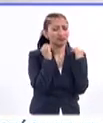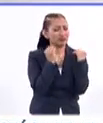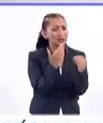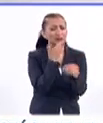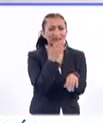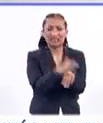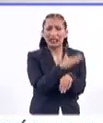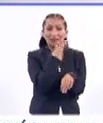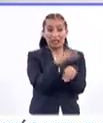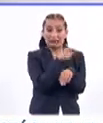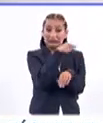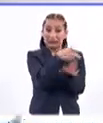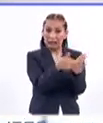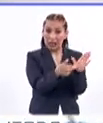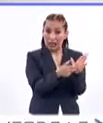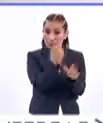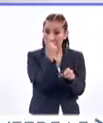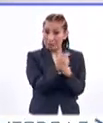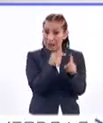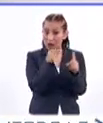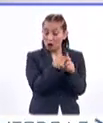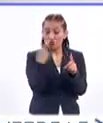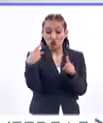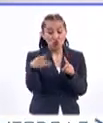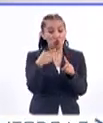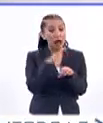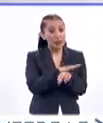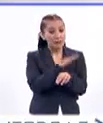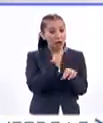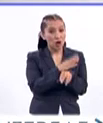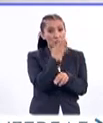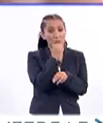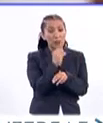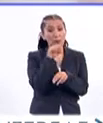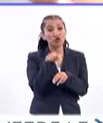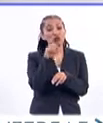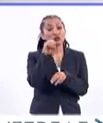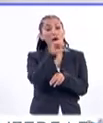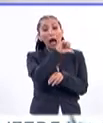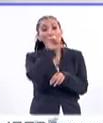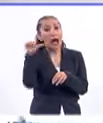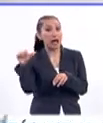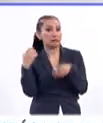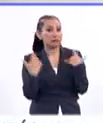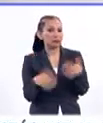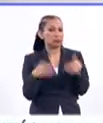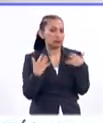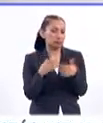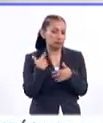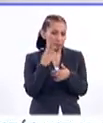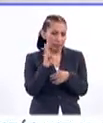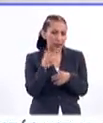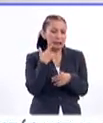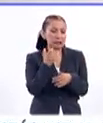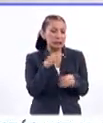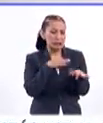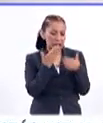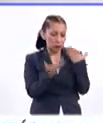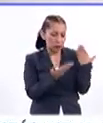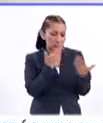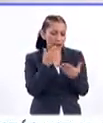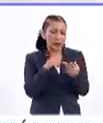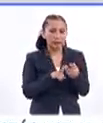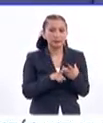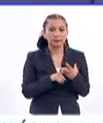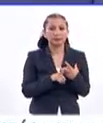muy buen promedio porque es el requisito principal, que tengan creo que de 9.0 para arriba el promedio. Entonces, échele ganas, el